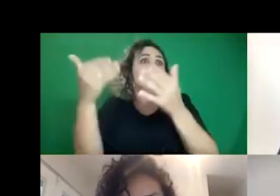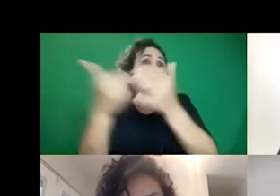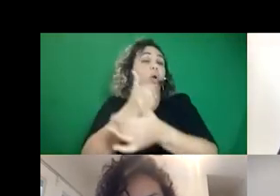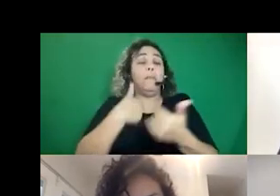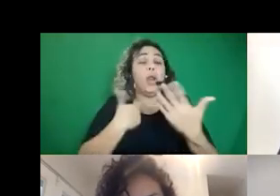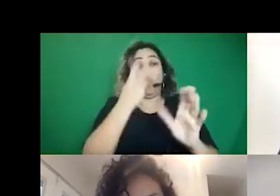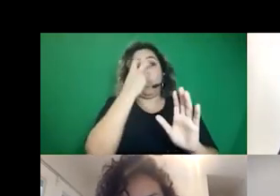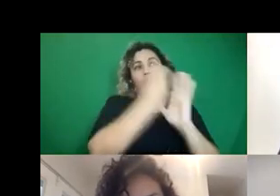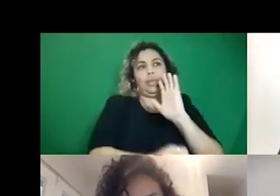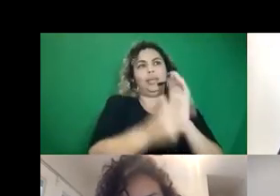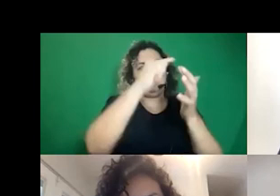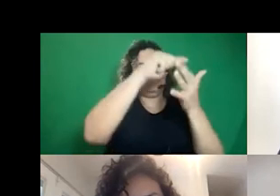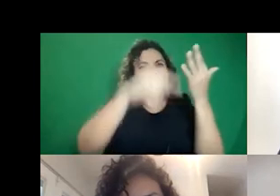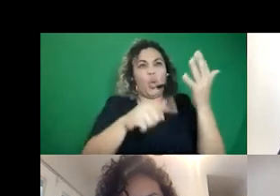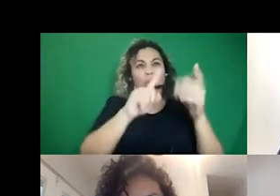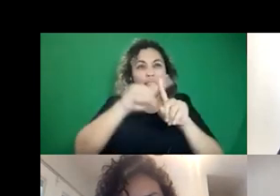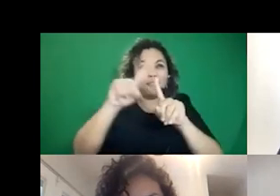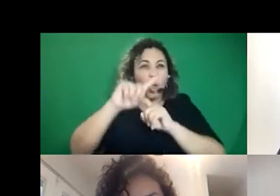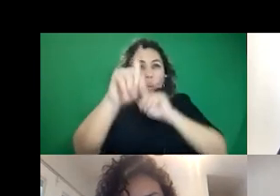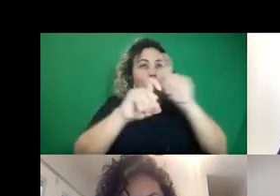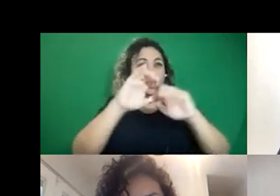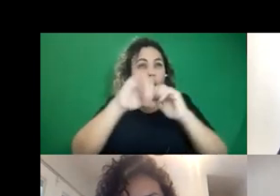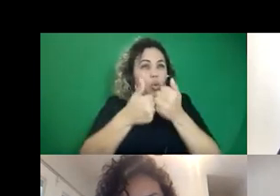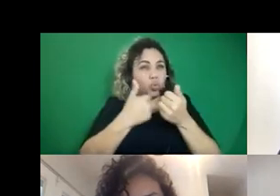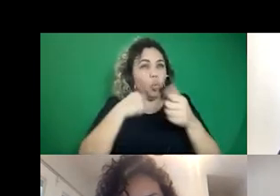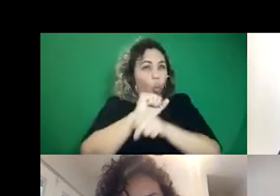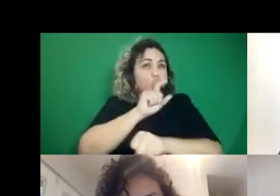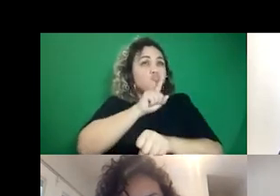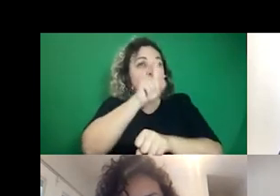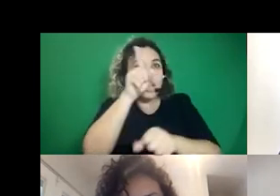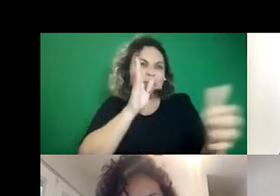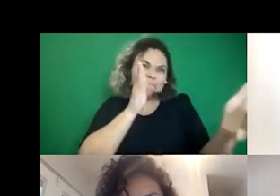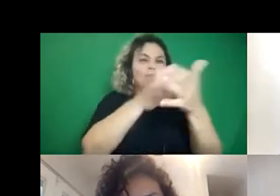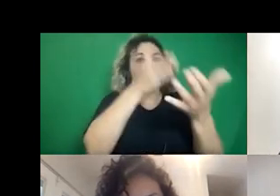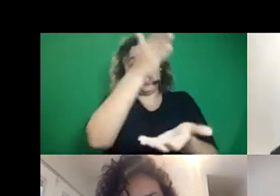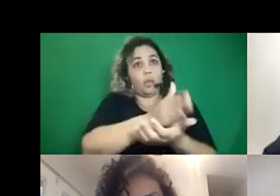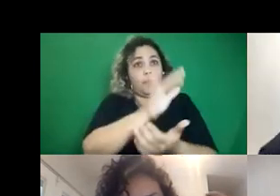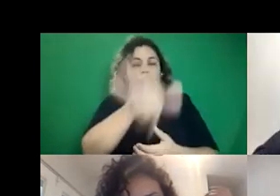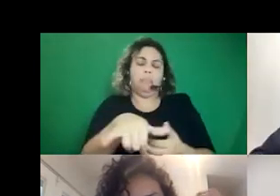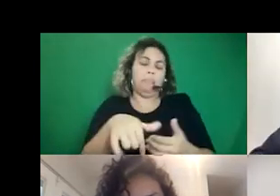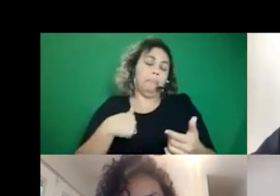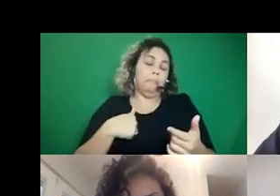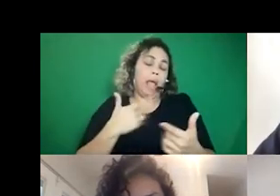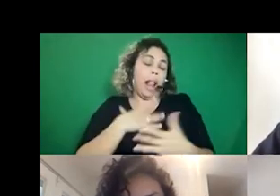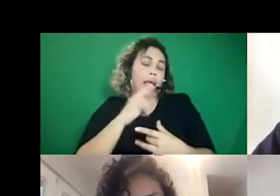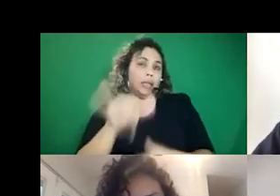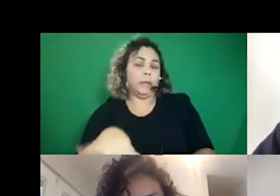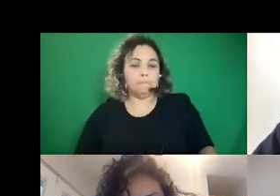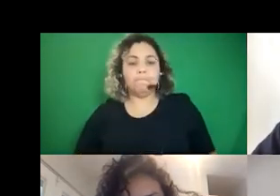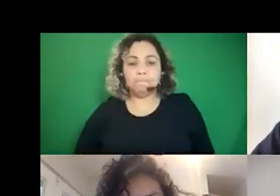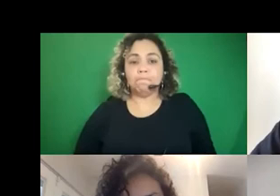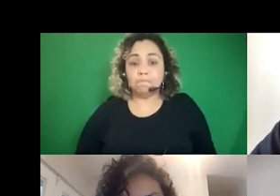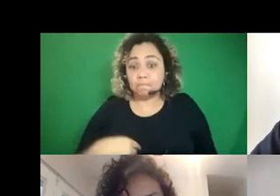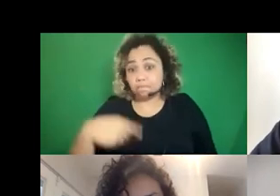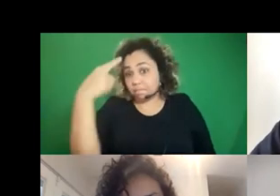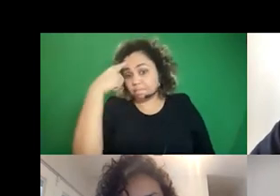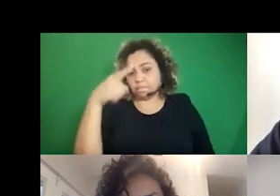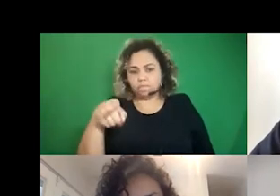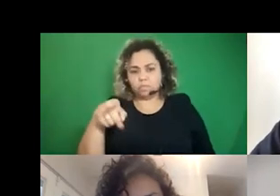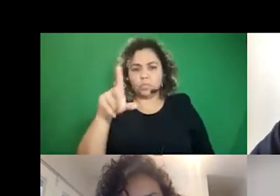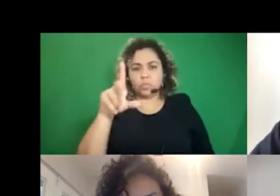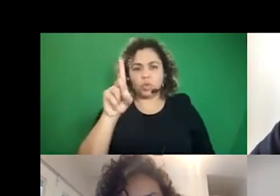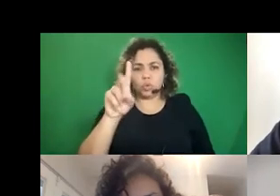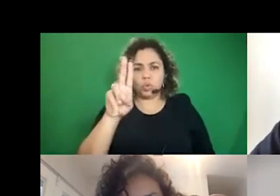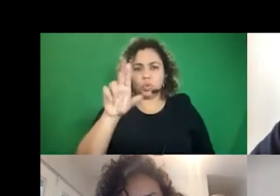sería una parte 2 o en sí pero definitivamente y creo